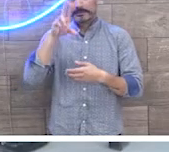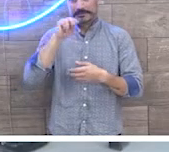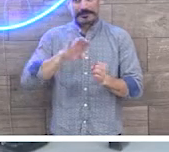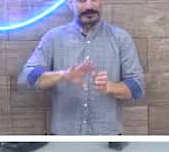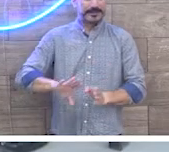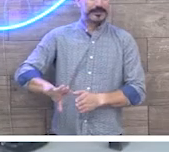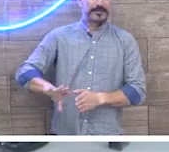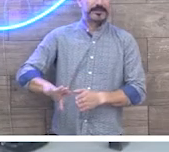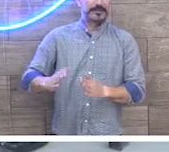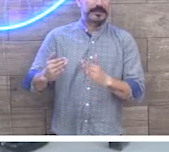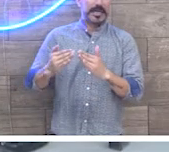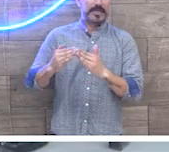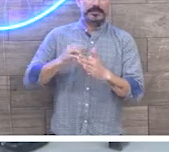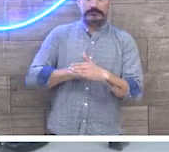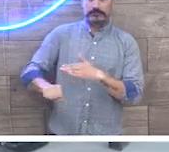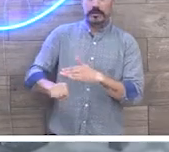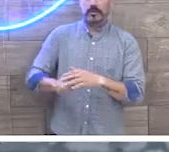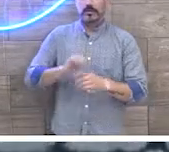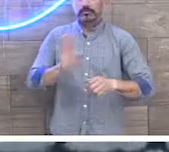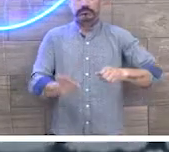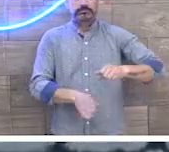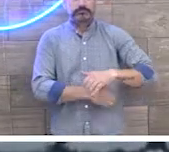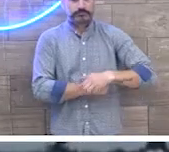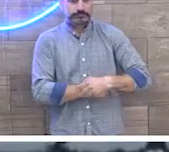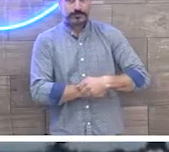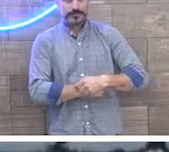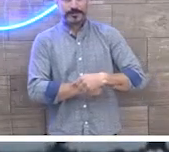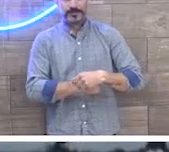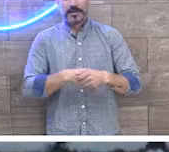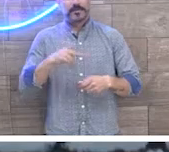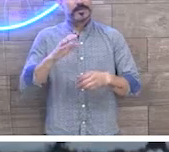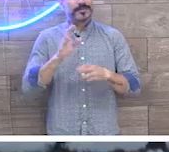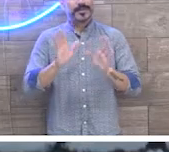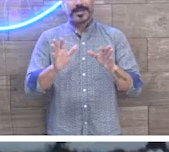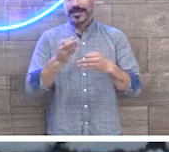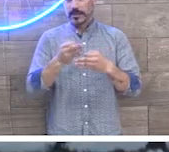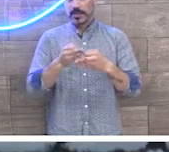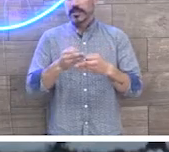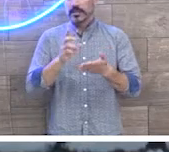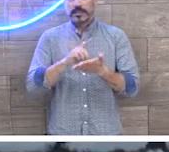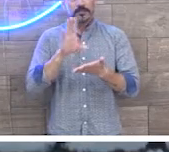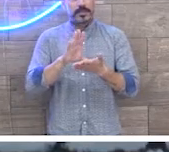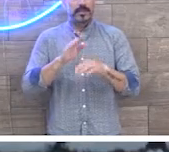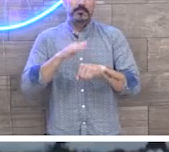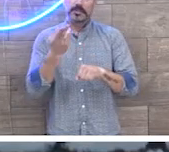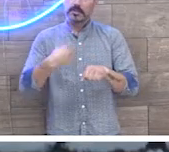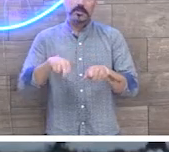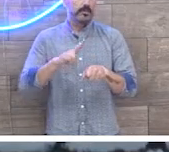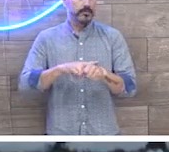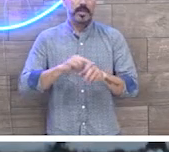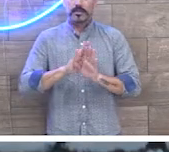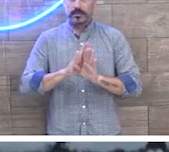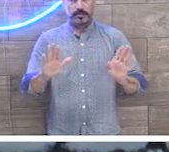les encerraba en casa, se les ocultaba, no se les dejaba interactuar ni siquiera con la familia, a veces hasta los tenían encerrados toda la